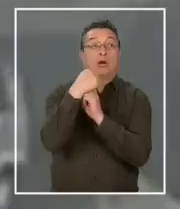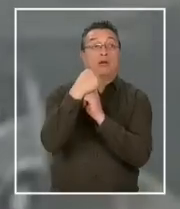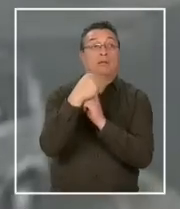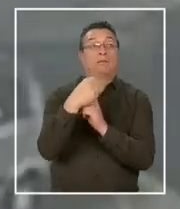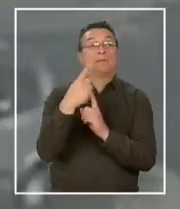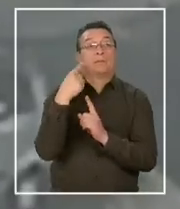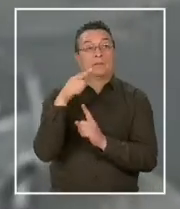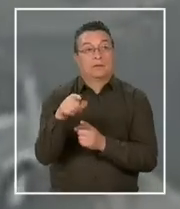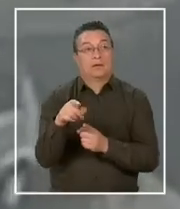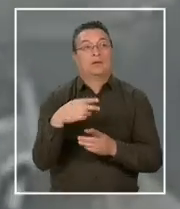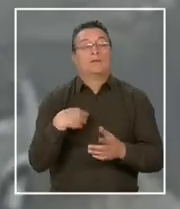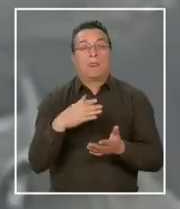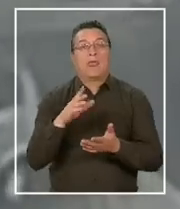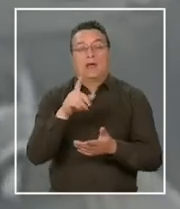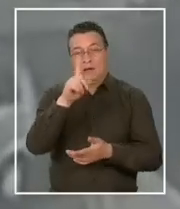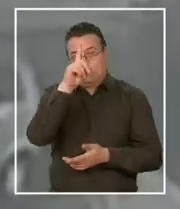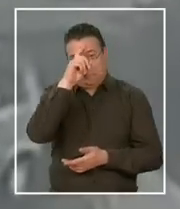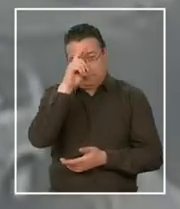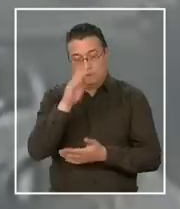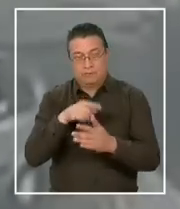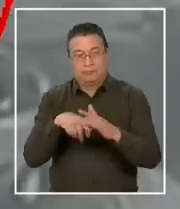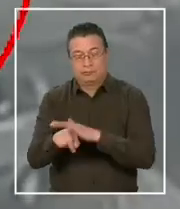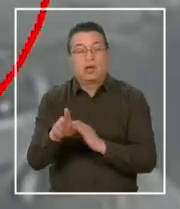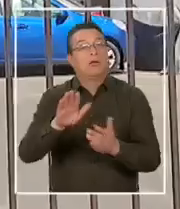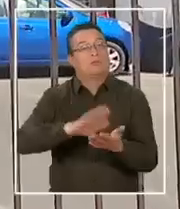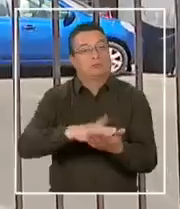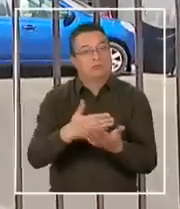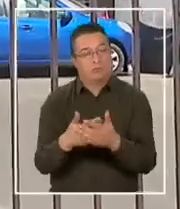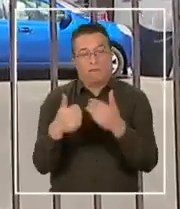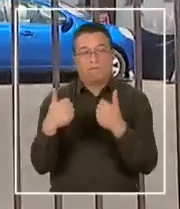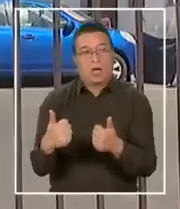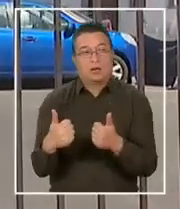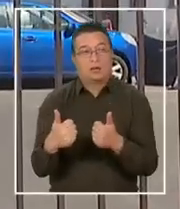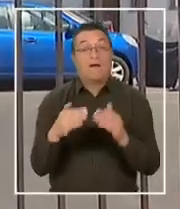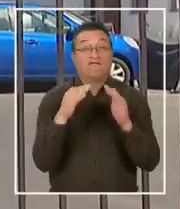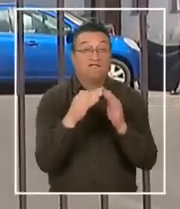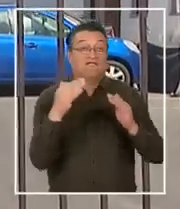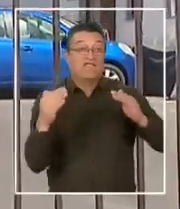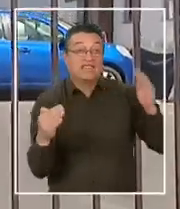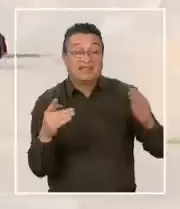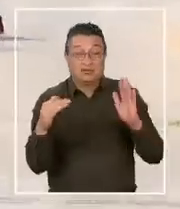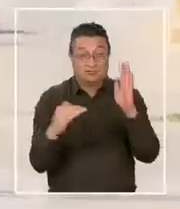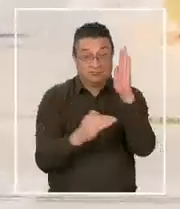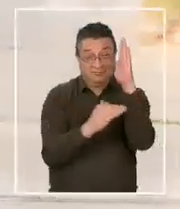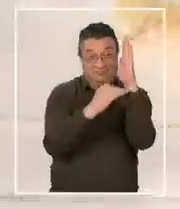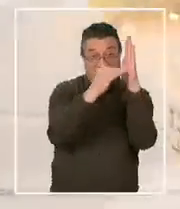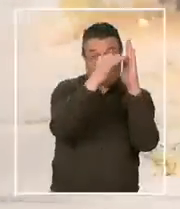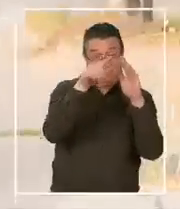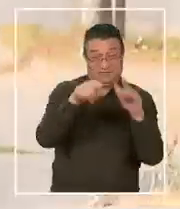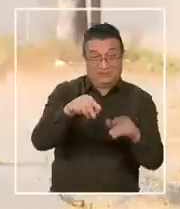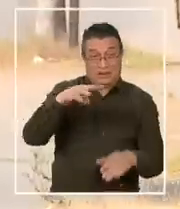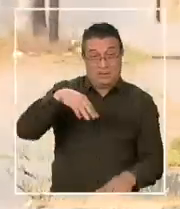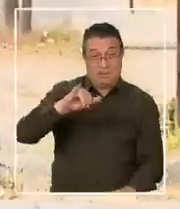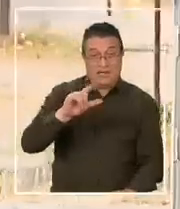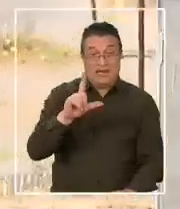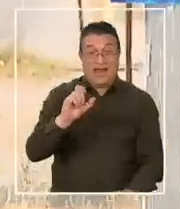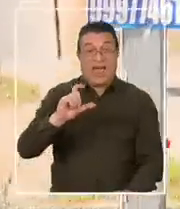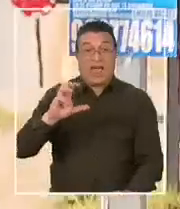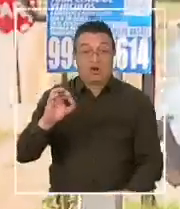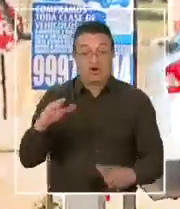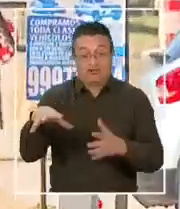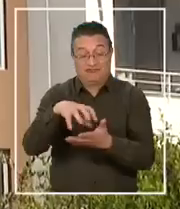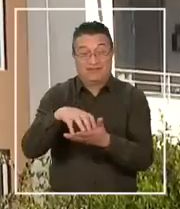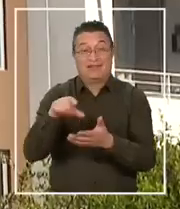fue atendido por personal de salud y se encuentra estable. En tanto, los vecinos del condominio ubicado en El Milagro de La Serena